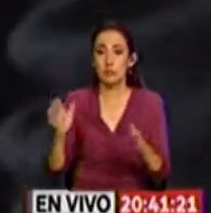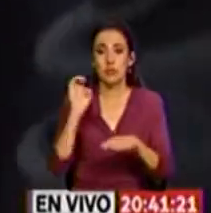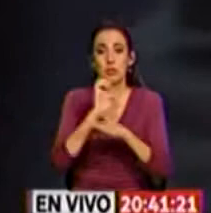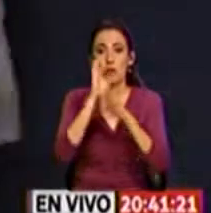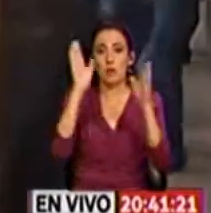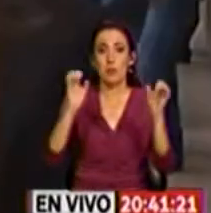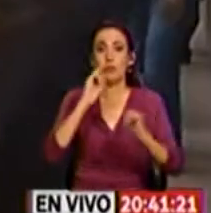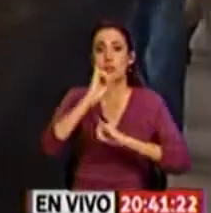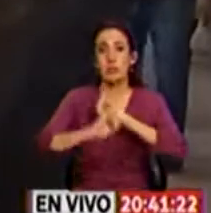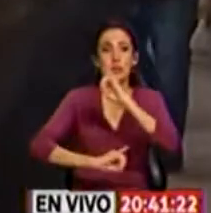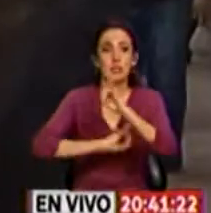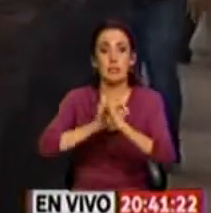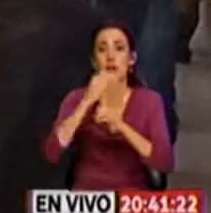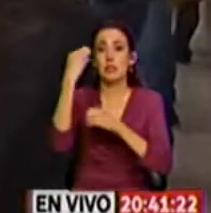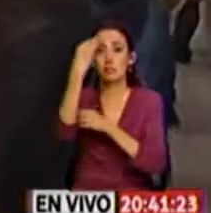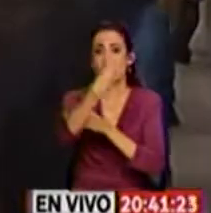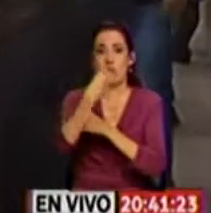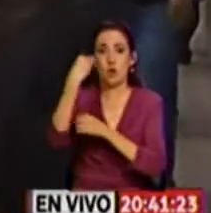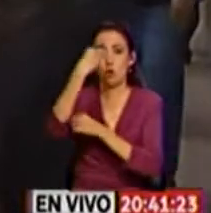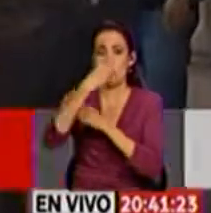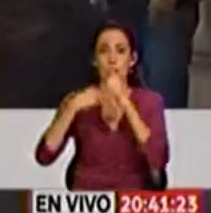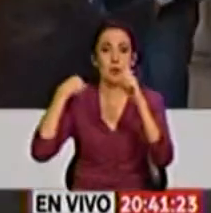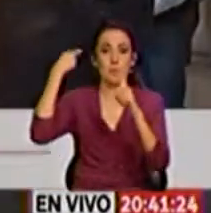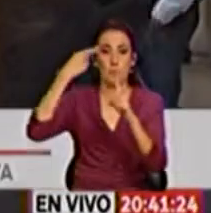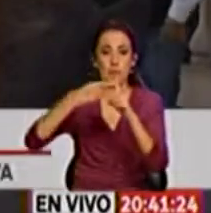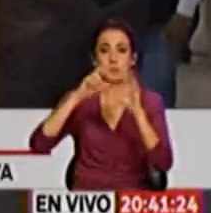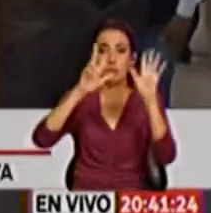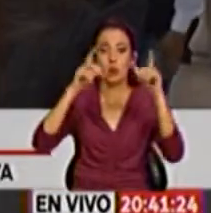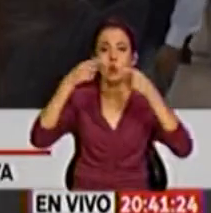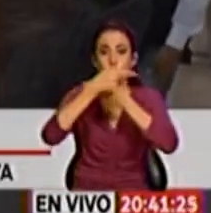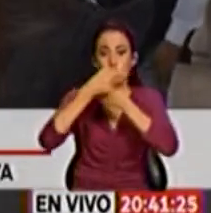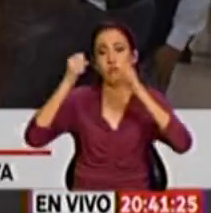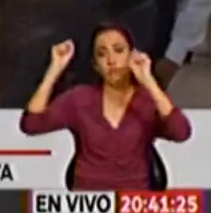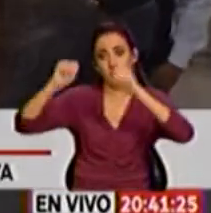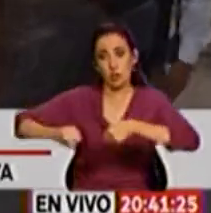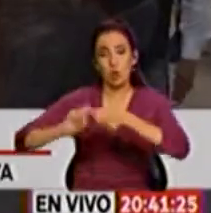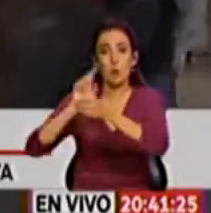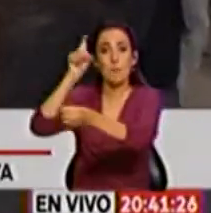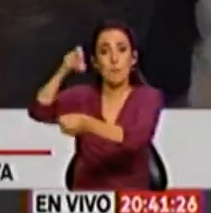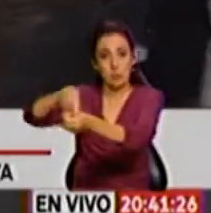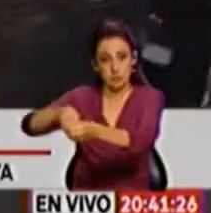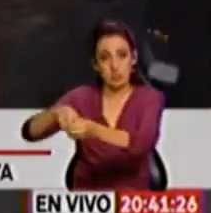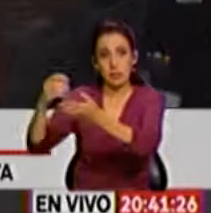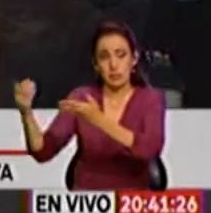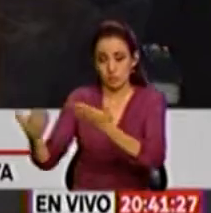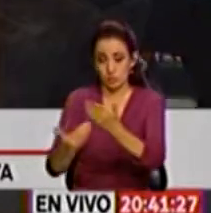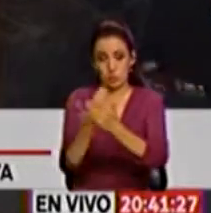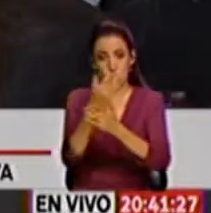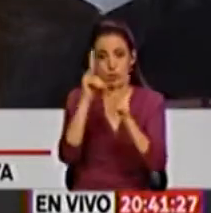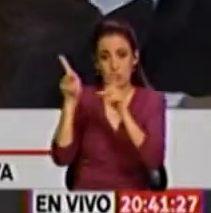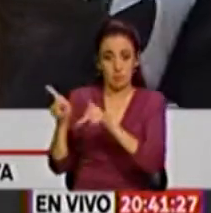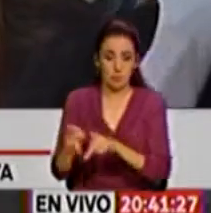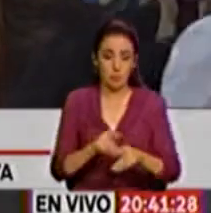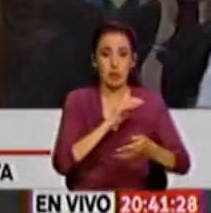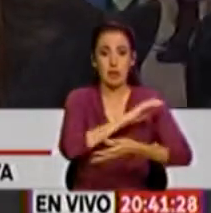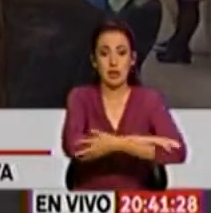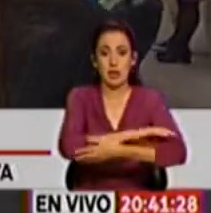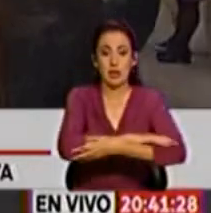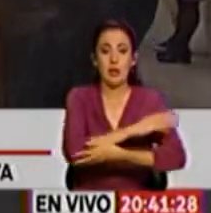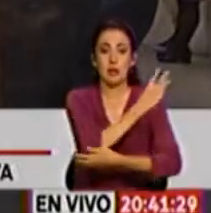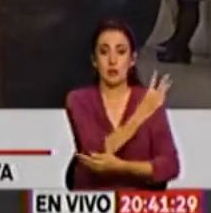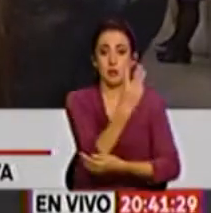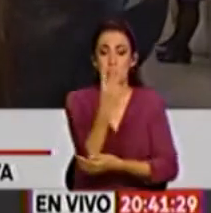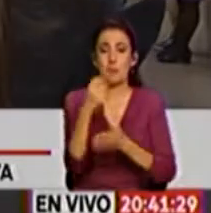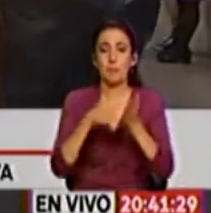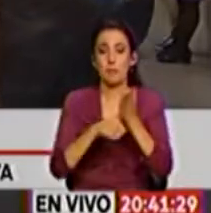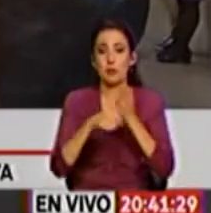forma virtual. Y hasta el día de mañana, 8 de marzo, pueden las personas inscribirse en la página web del Ministerio de Educación.